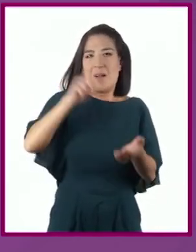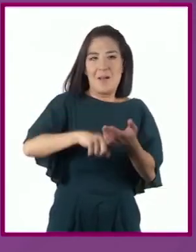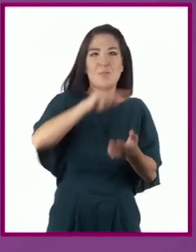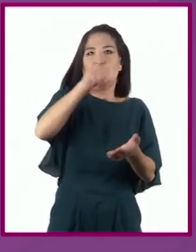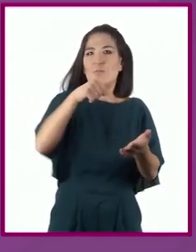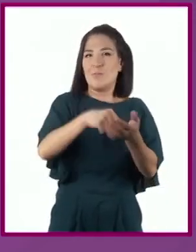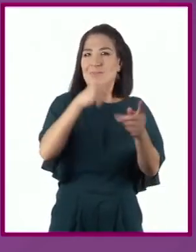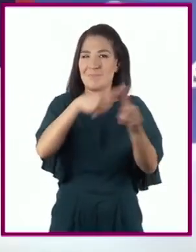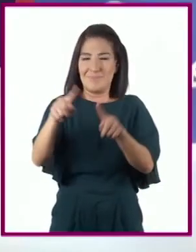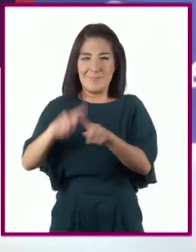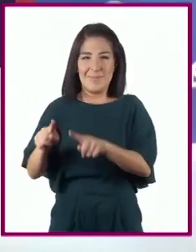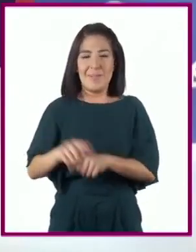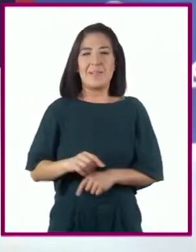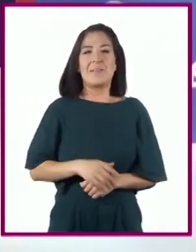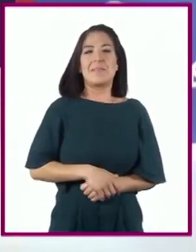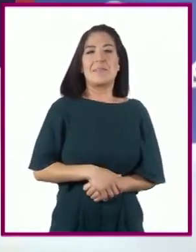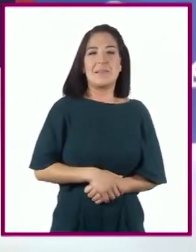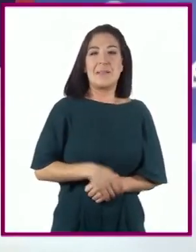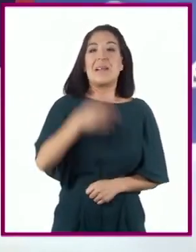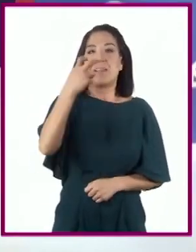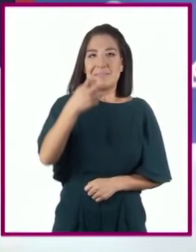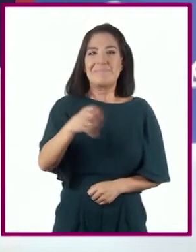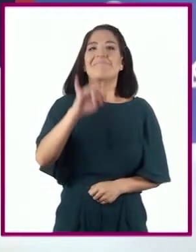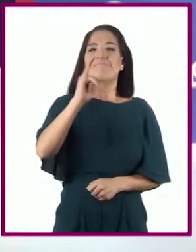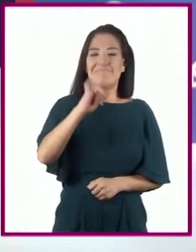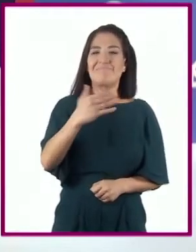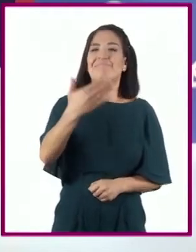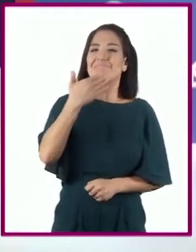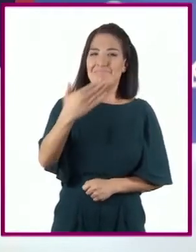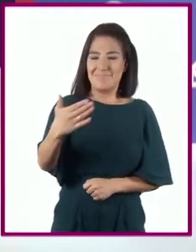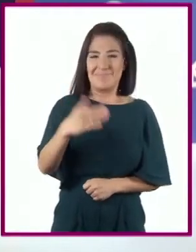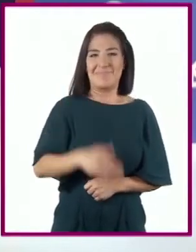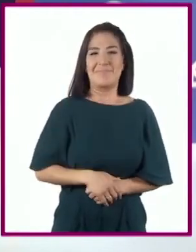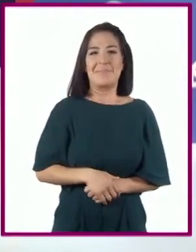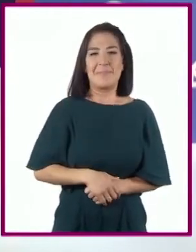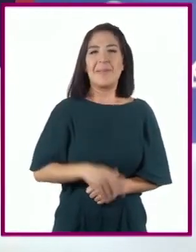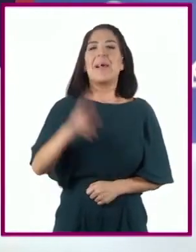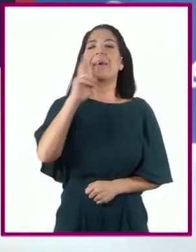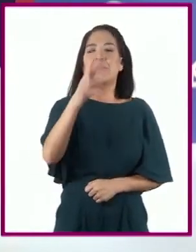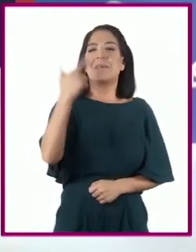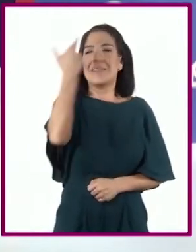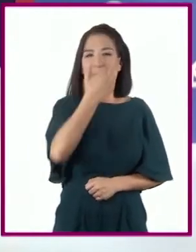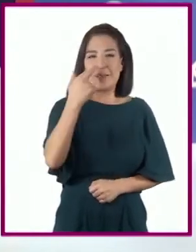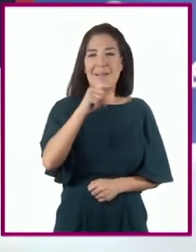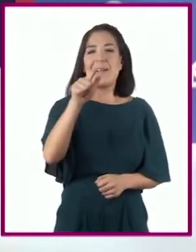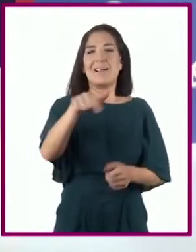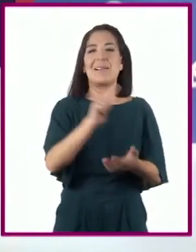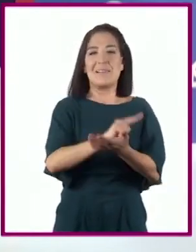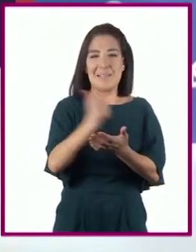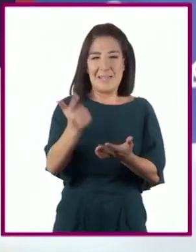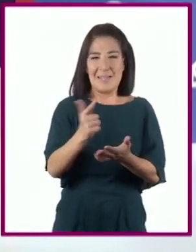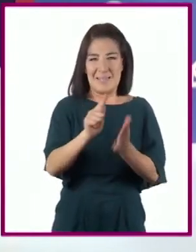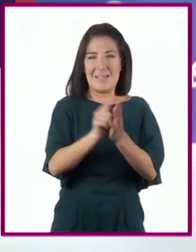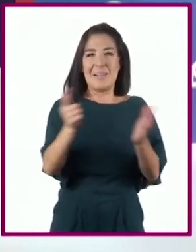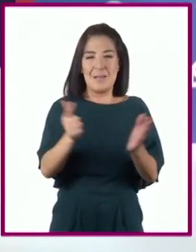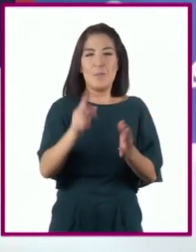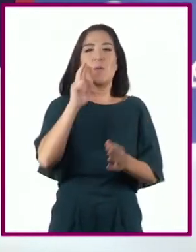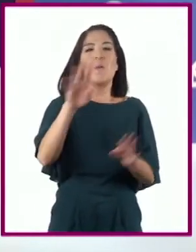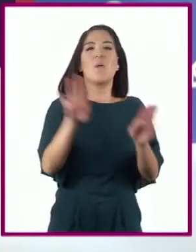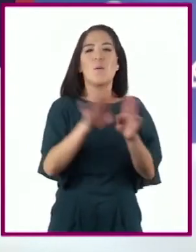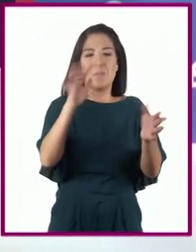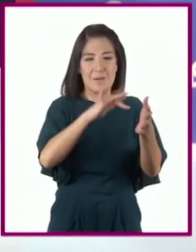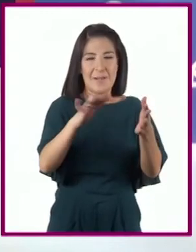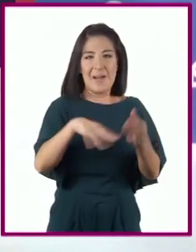en el libro de texto? Eso estaría muy bien. Vamos a revisar nuestro libro y hagamos una lectura de la